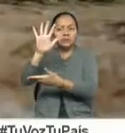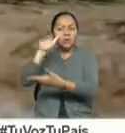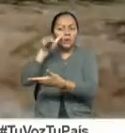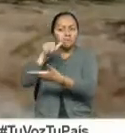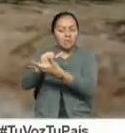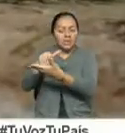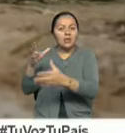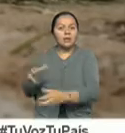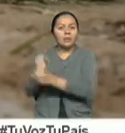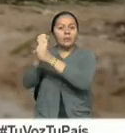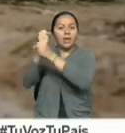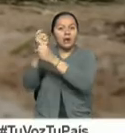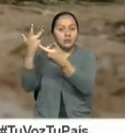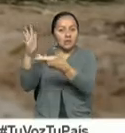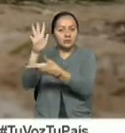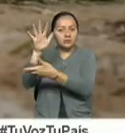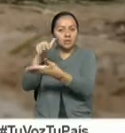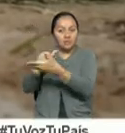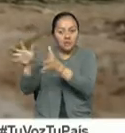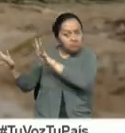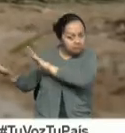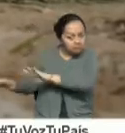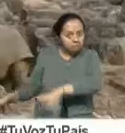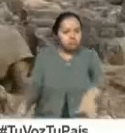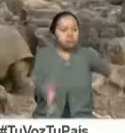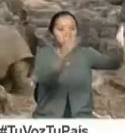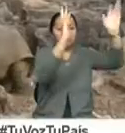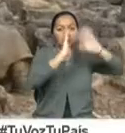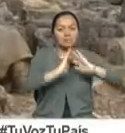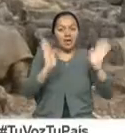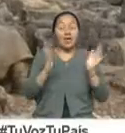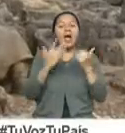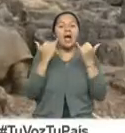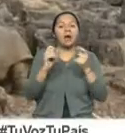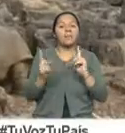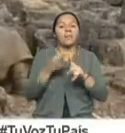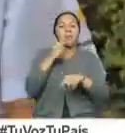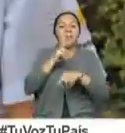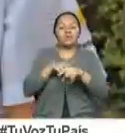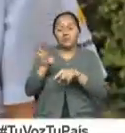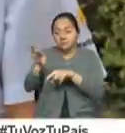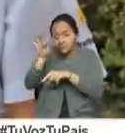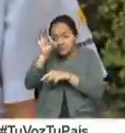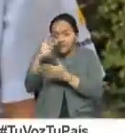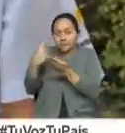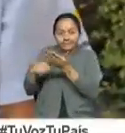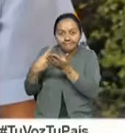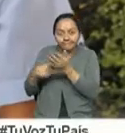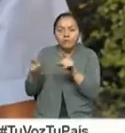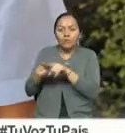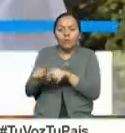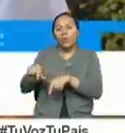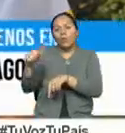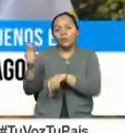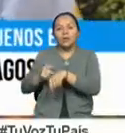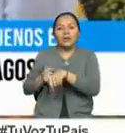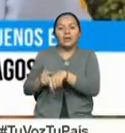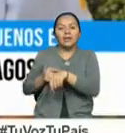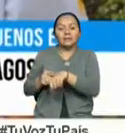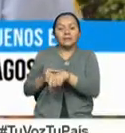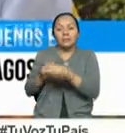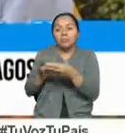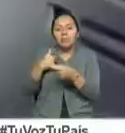han sido enviados ya a su hábitat. Y esta es la primera vez que vamos a hacer este mismo ejercicio, pero con una especie que la